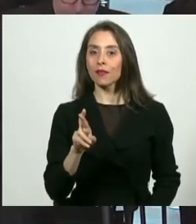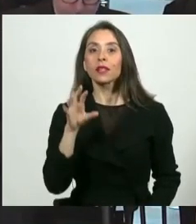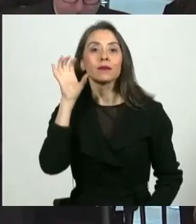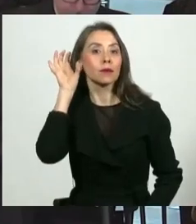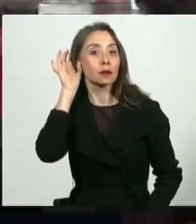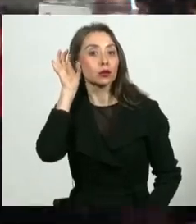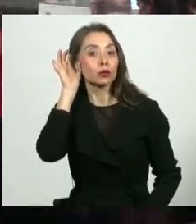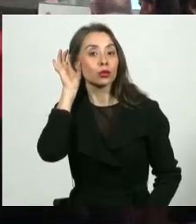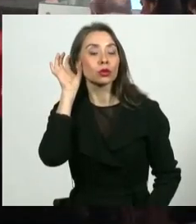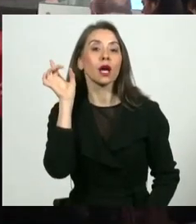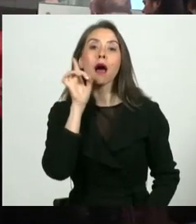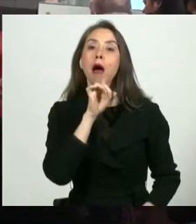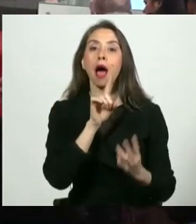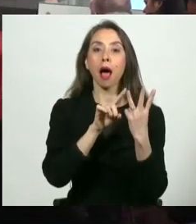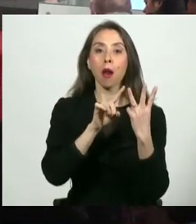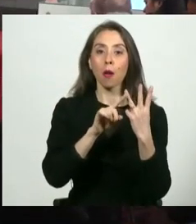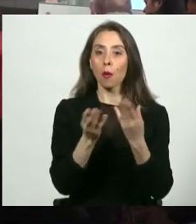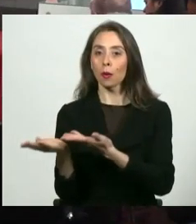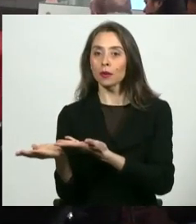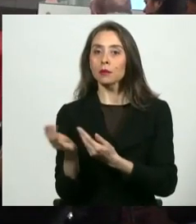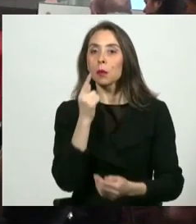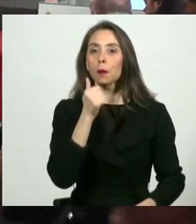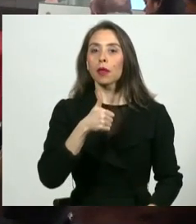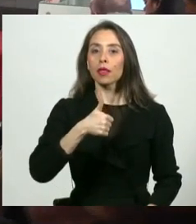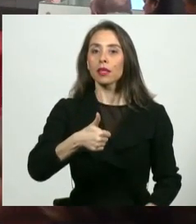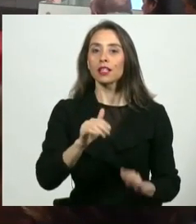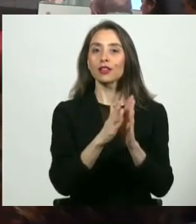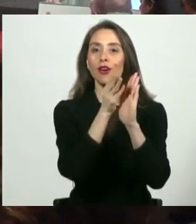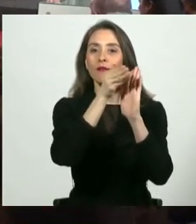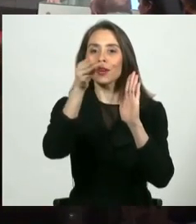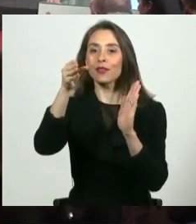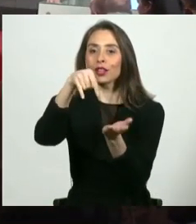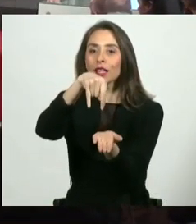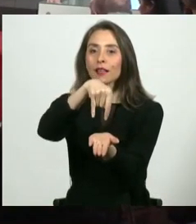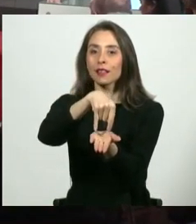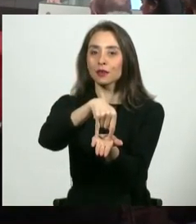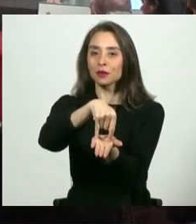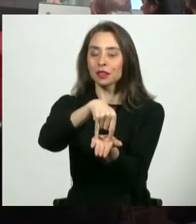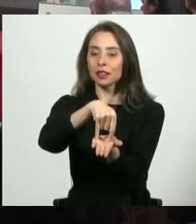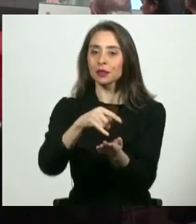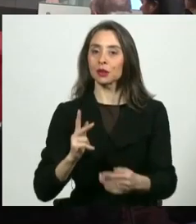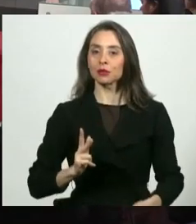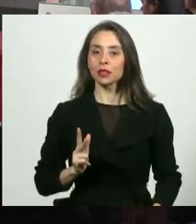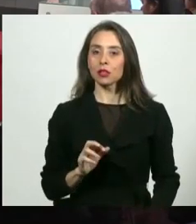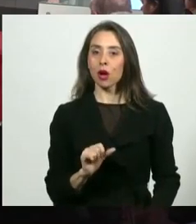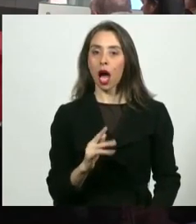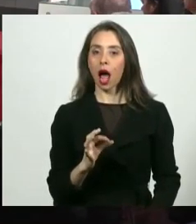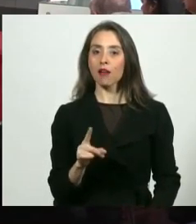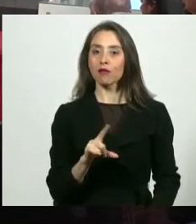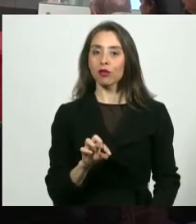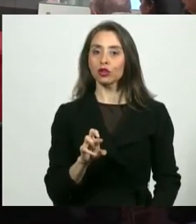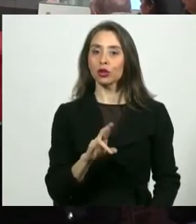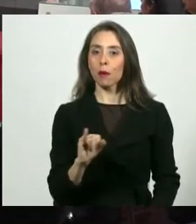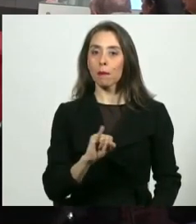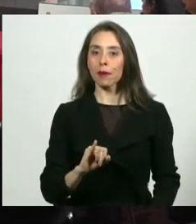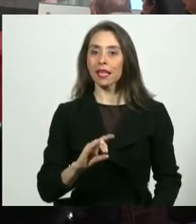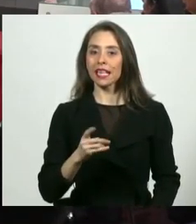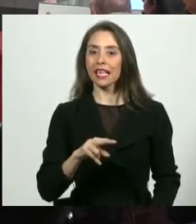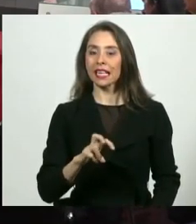Escuchemos finalmente, y dejo con ustedes, al director de la Biblioteca del Congreso Nacional, don Alfonso Pérez